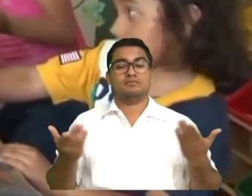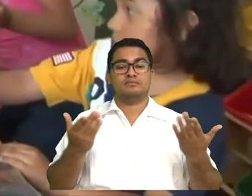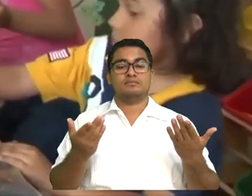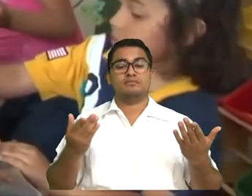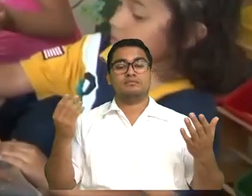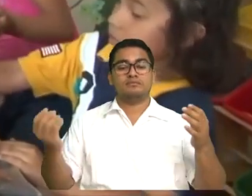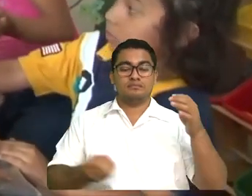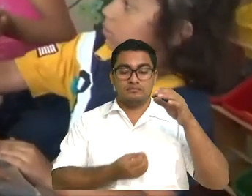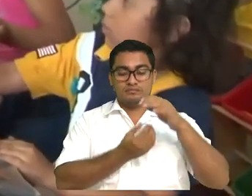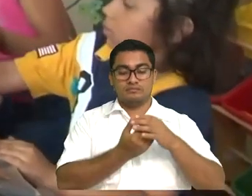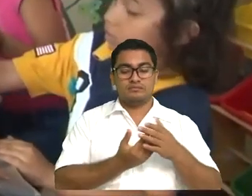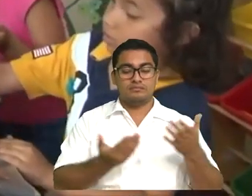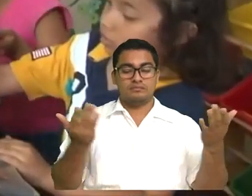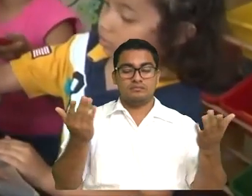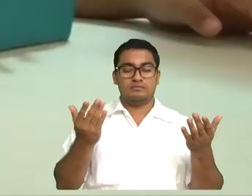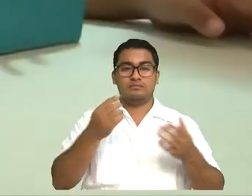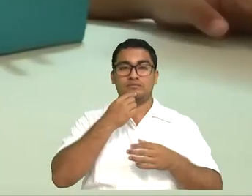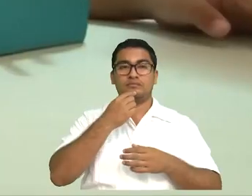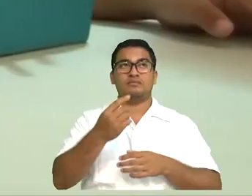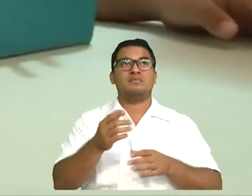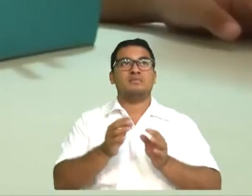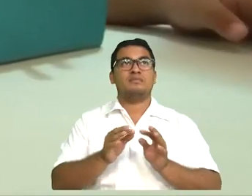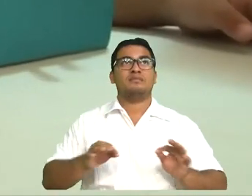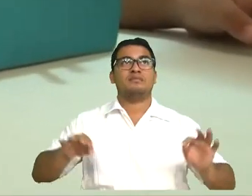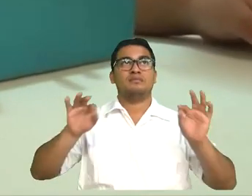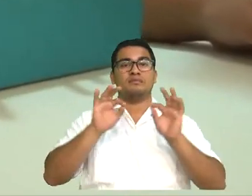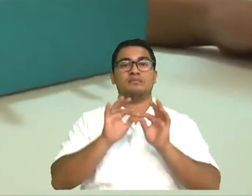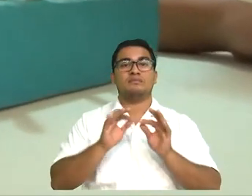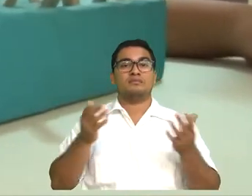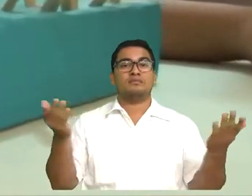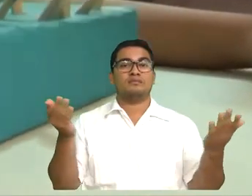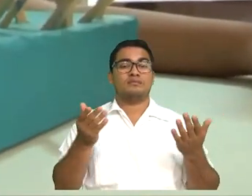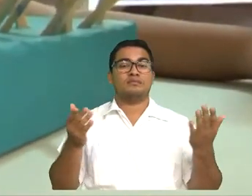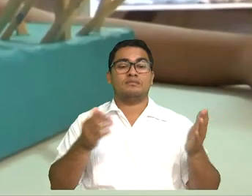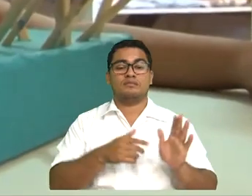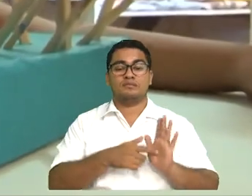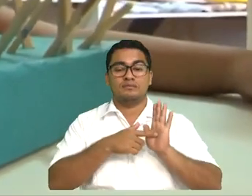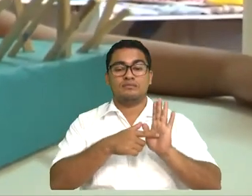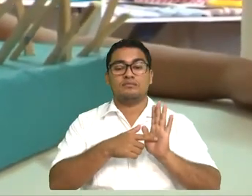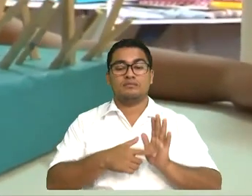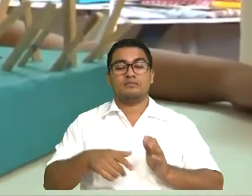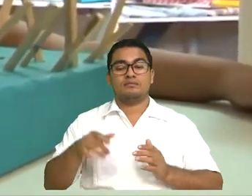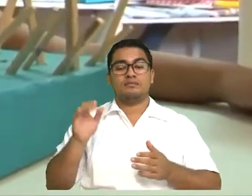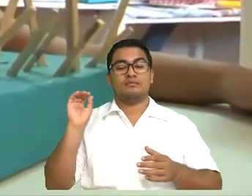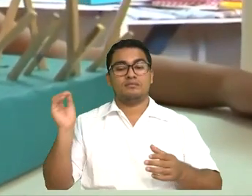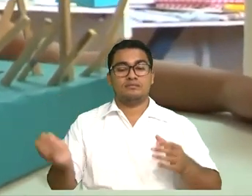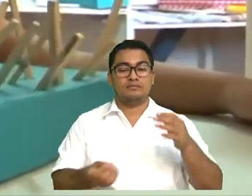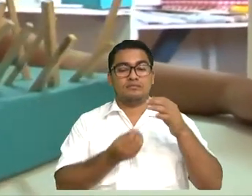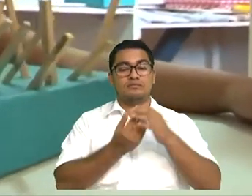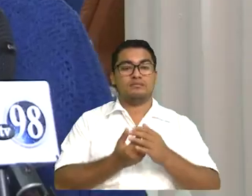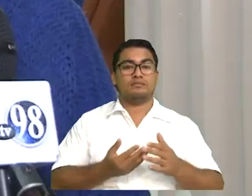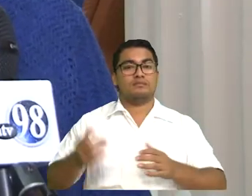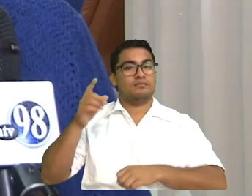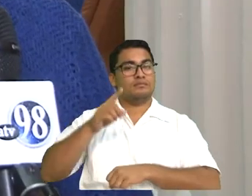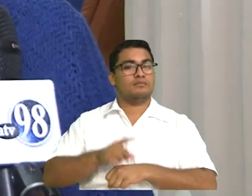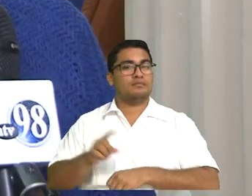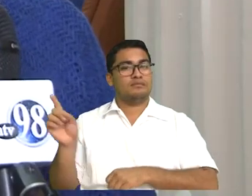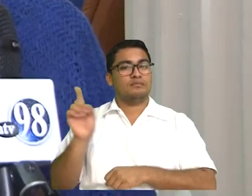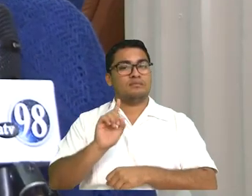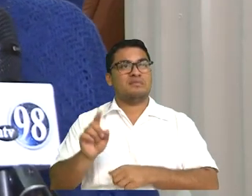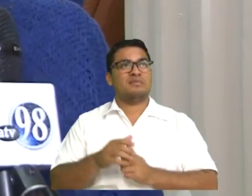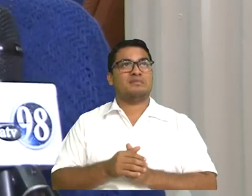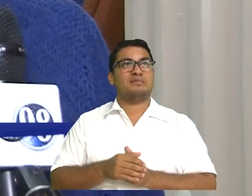y el abordaje de esta condición desde una perspectiva integral y no clínica. Un